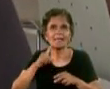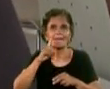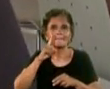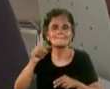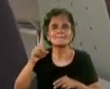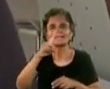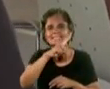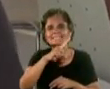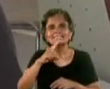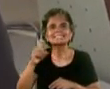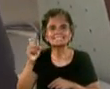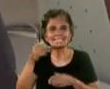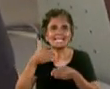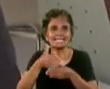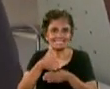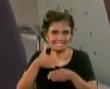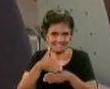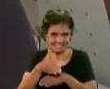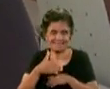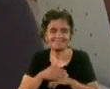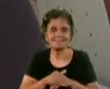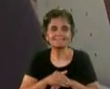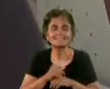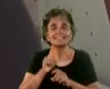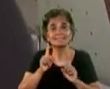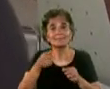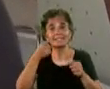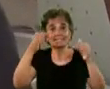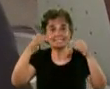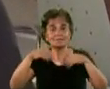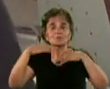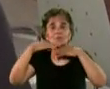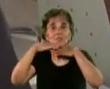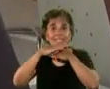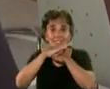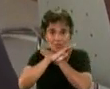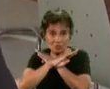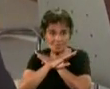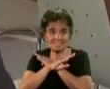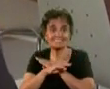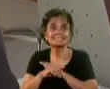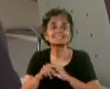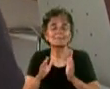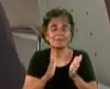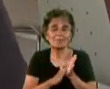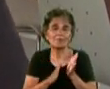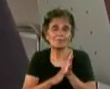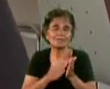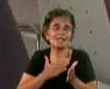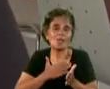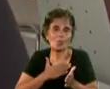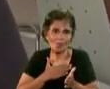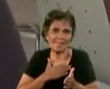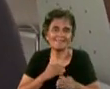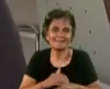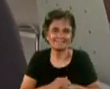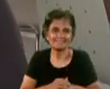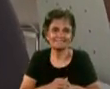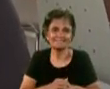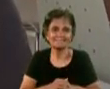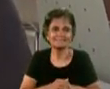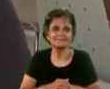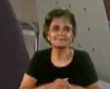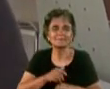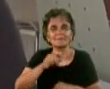1.100 ingresantes. También está el Instituto de Idiomas, que es parte de nuestras propuestas de ofertas académicas, donde tenemos más